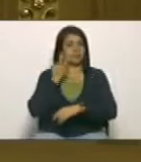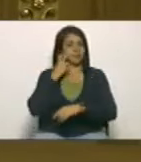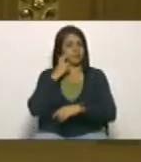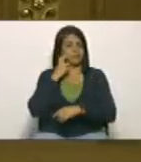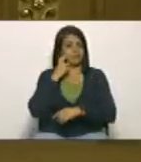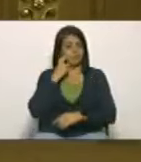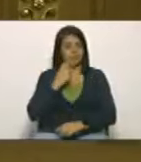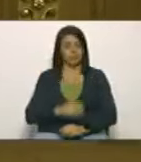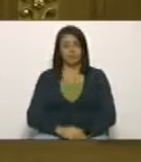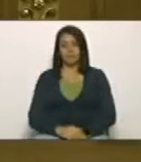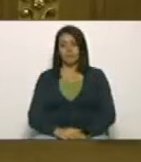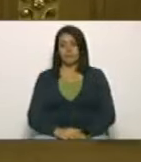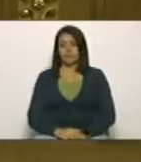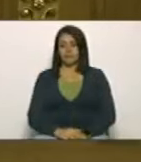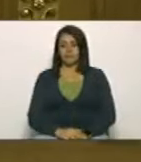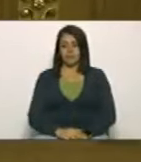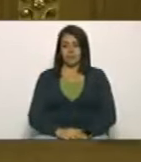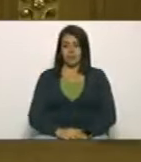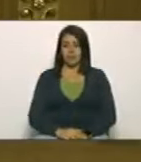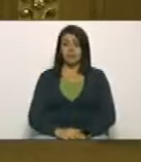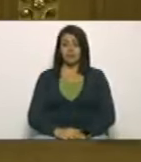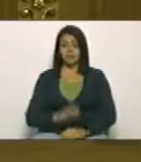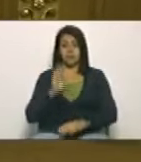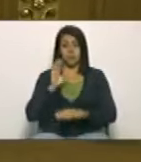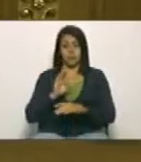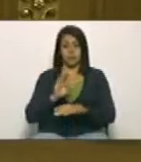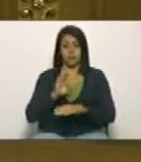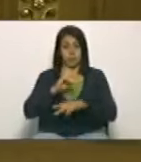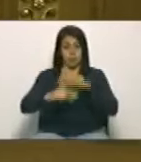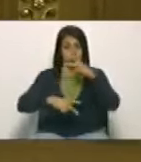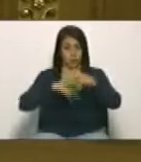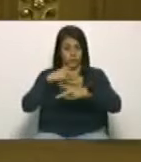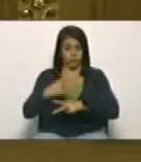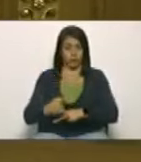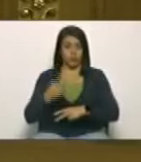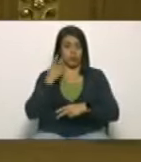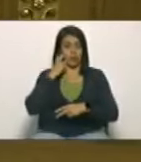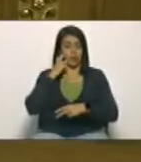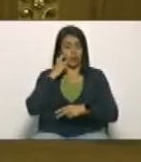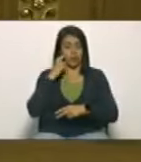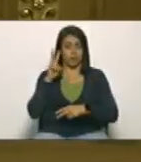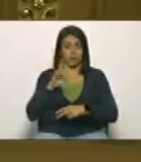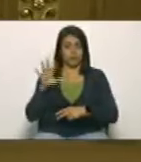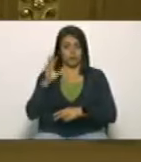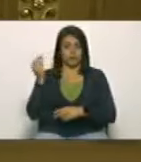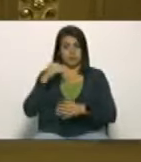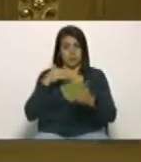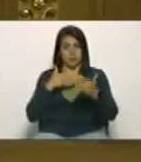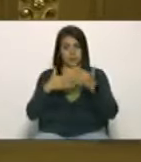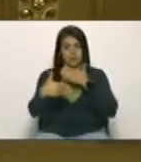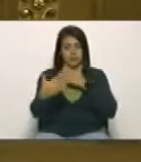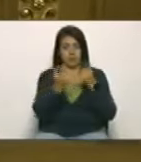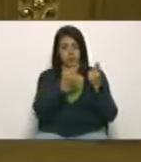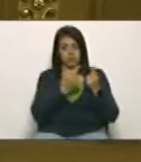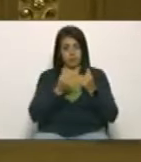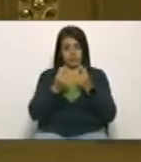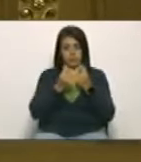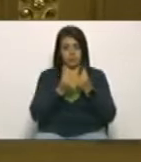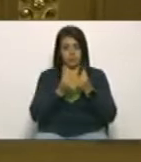cacaotera. El impacto de la producción del cacao en Venezuela va más allá del impacto